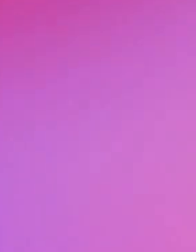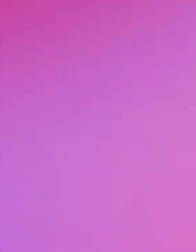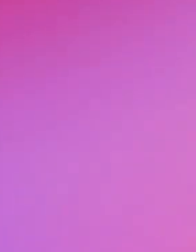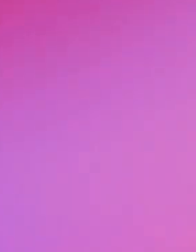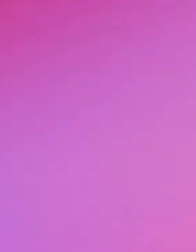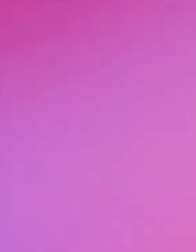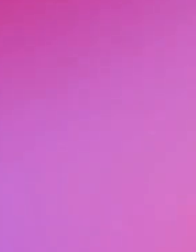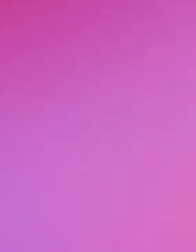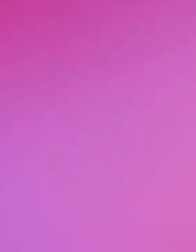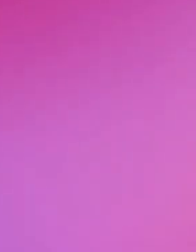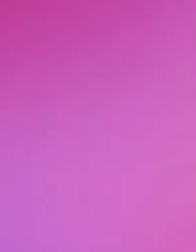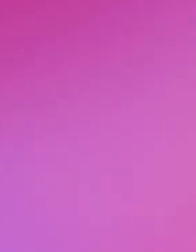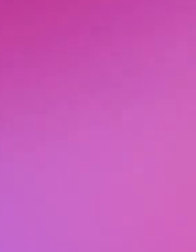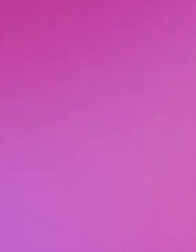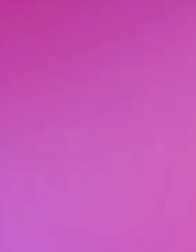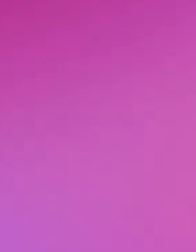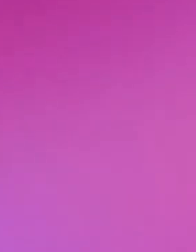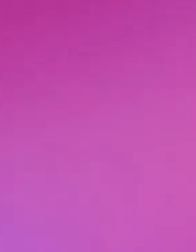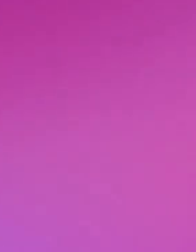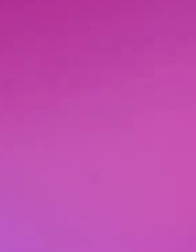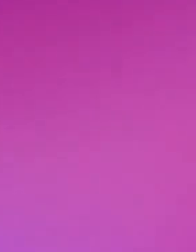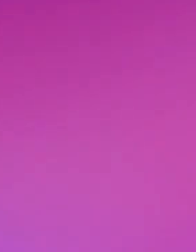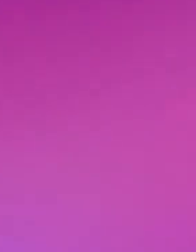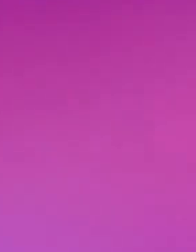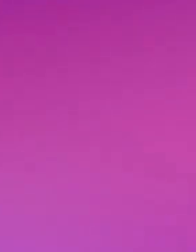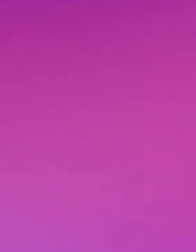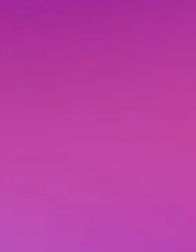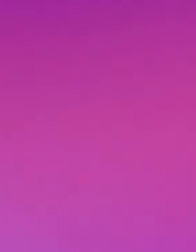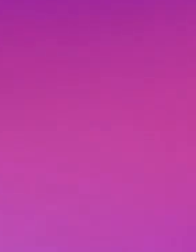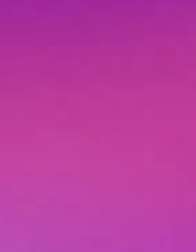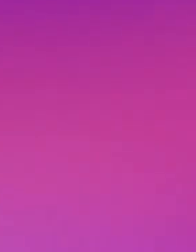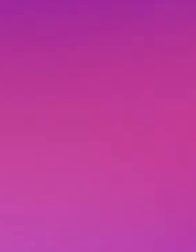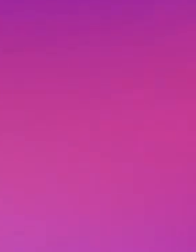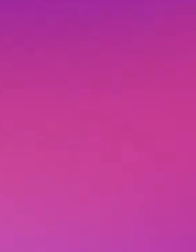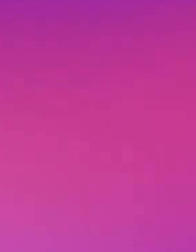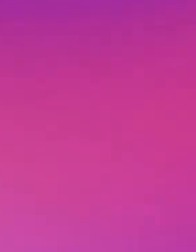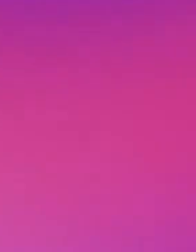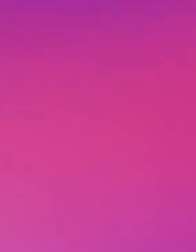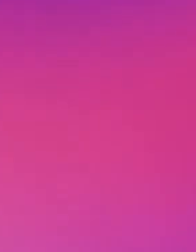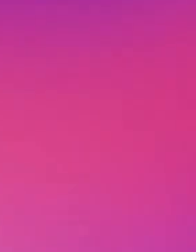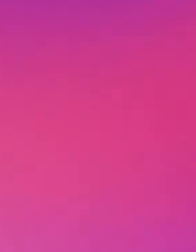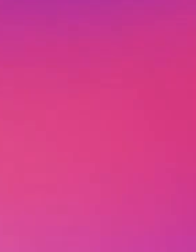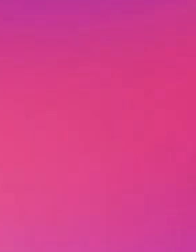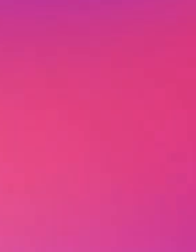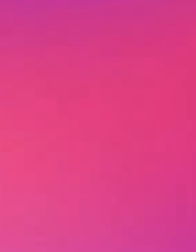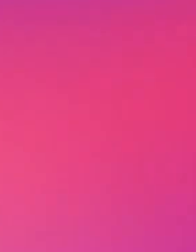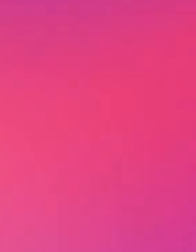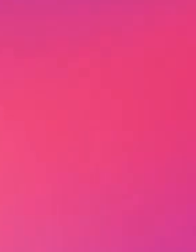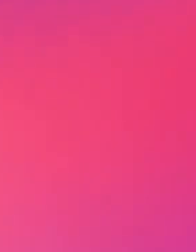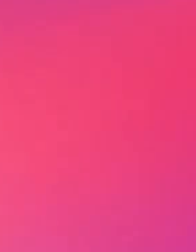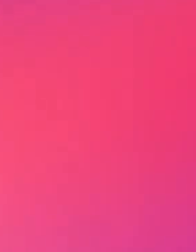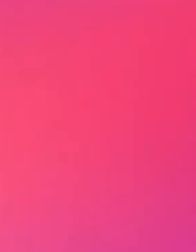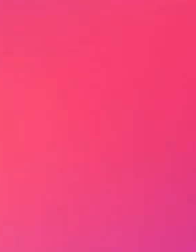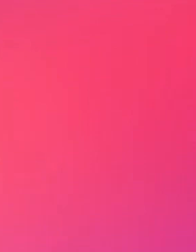libros de texto en versión digital, recuerda que los puedes encontrar en la página